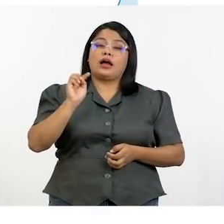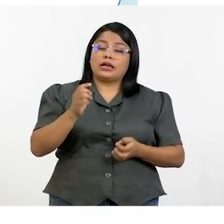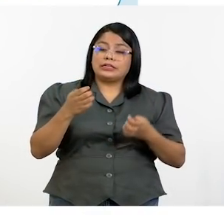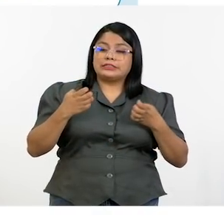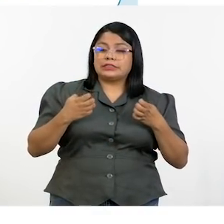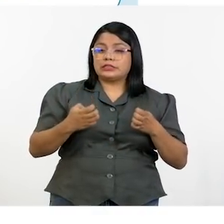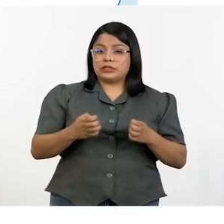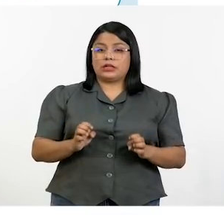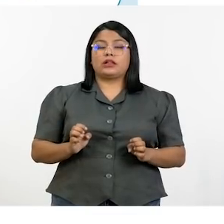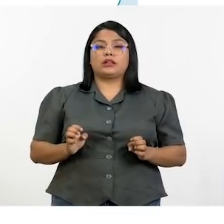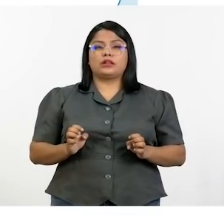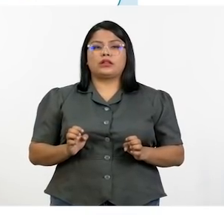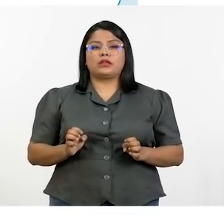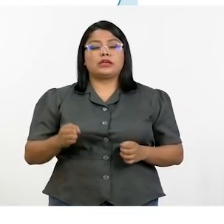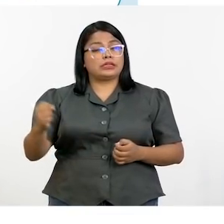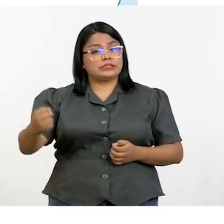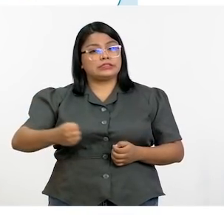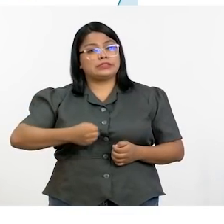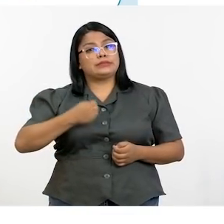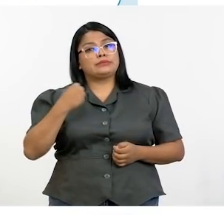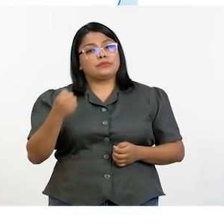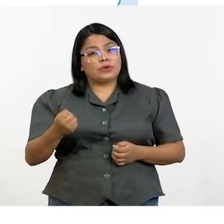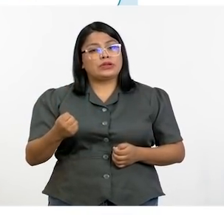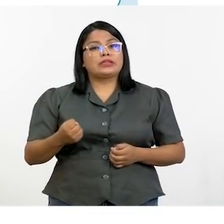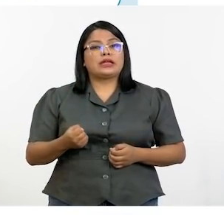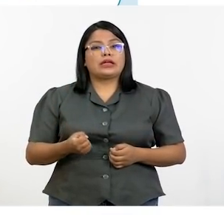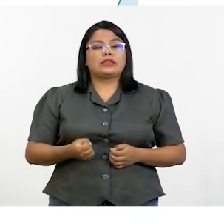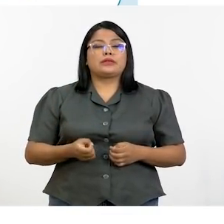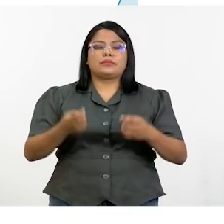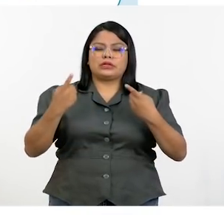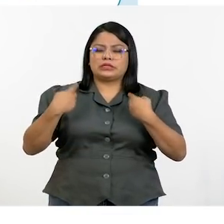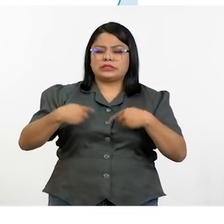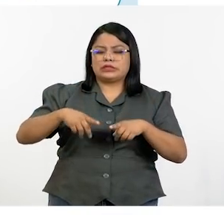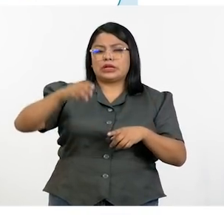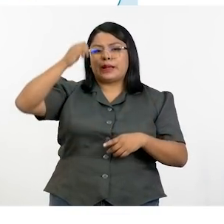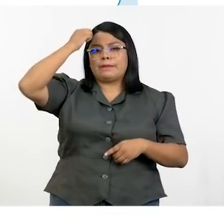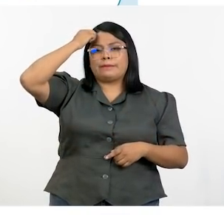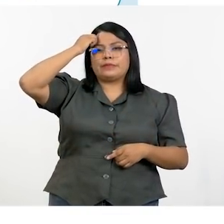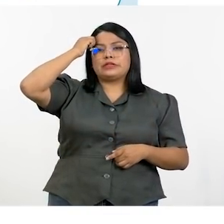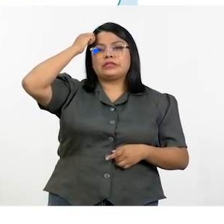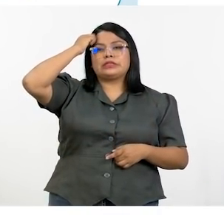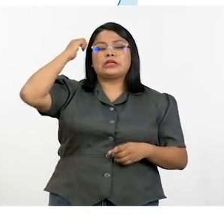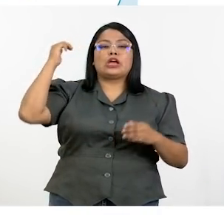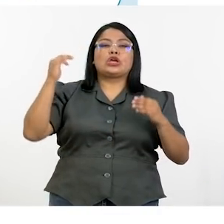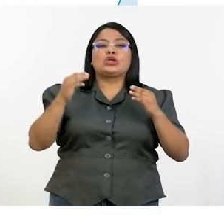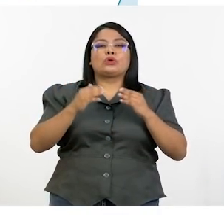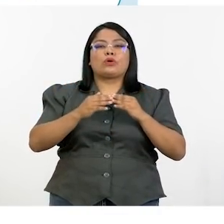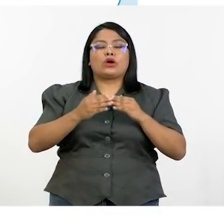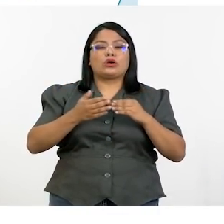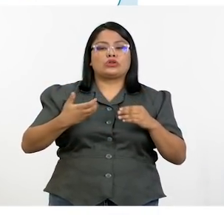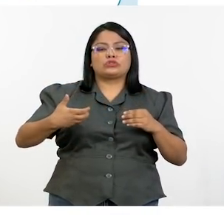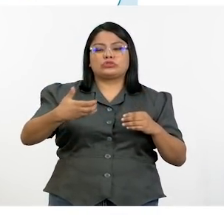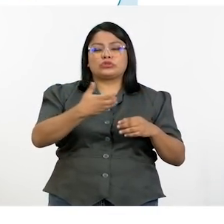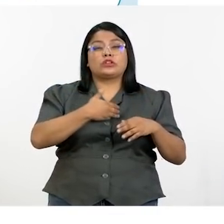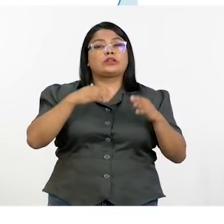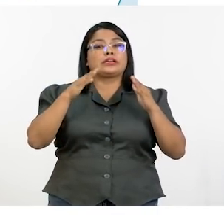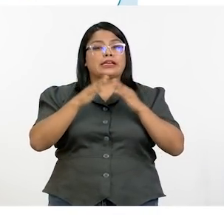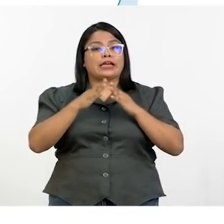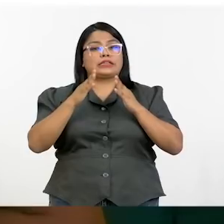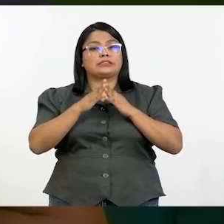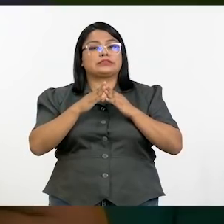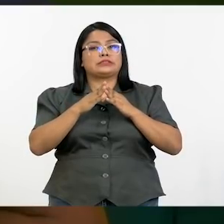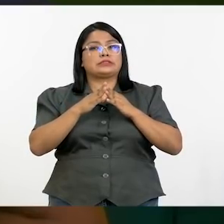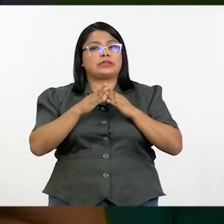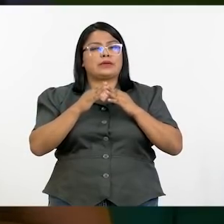Esta estrategia multimodal es muy importante para continuar los aprendizajes incluso cuando estamos desde casa.